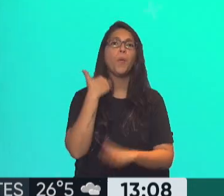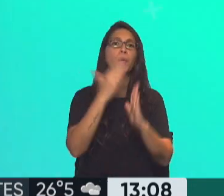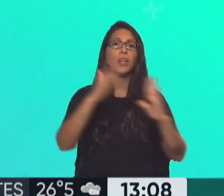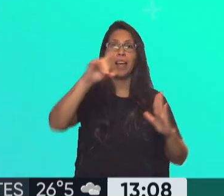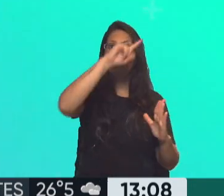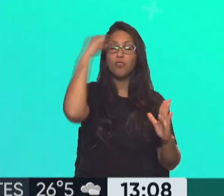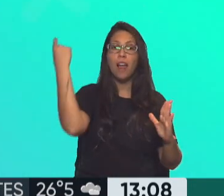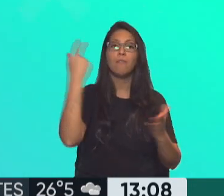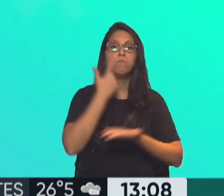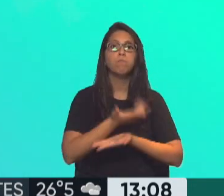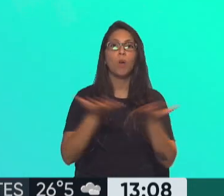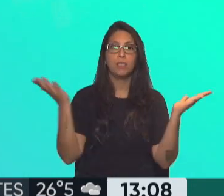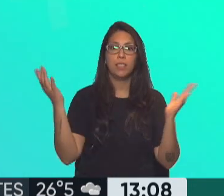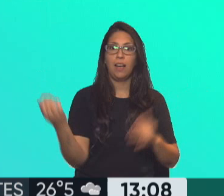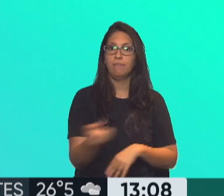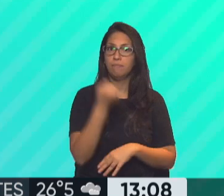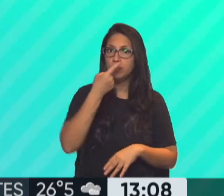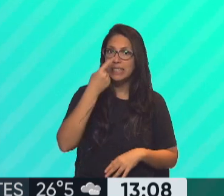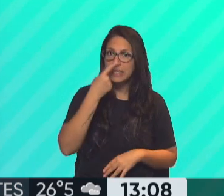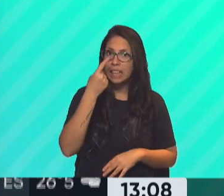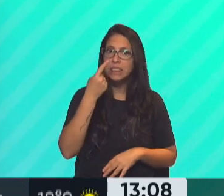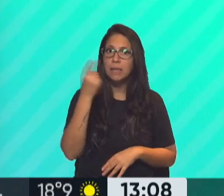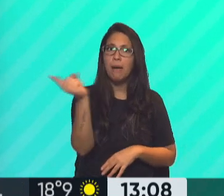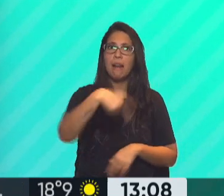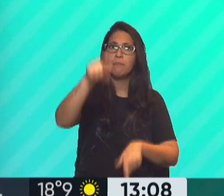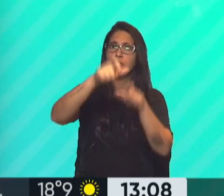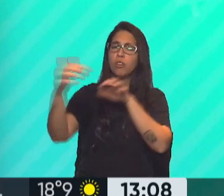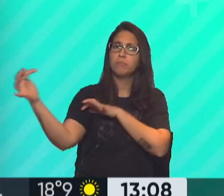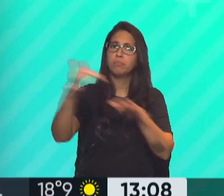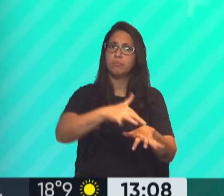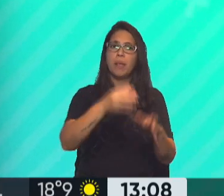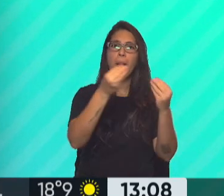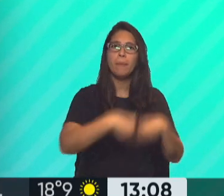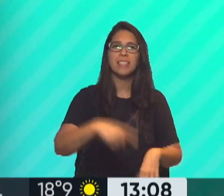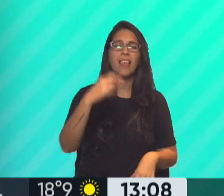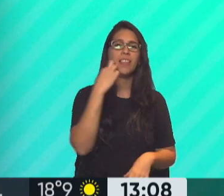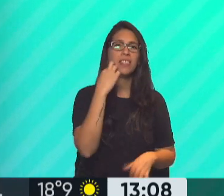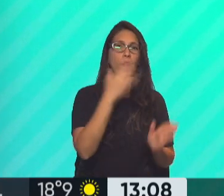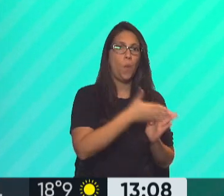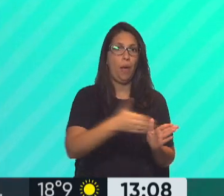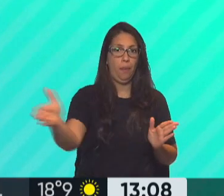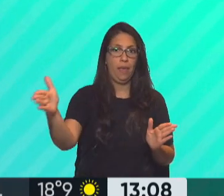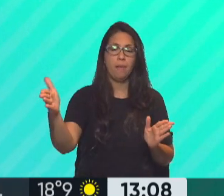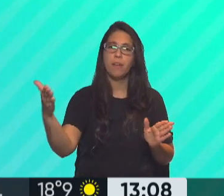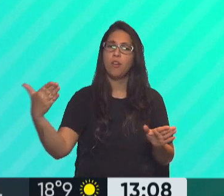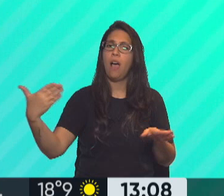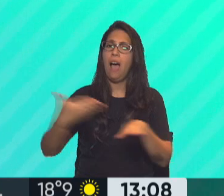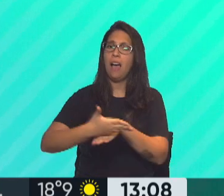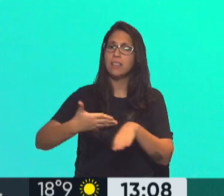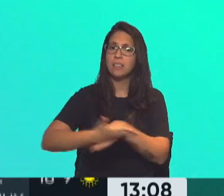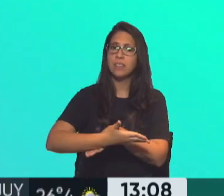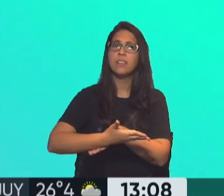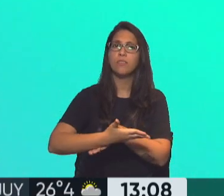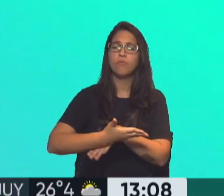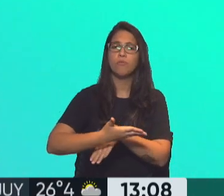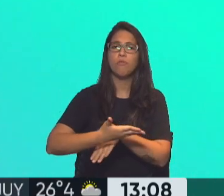pondrá una muestra muy interesante para todo el público a partir del 19, pero el acceso a la